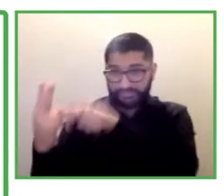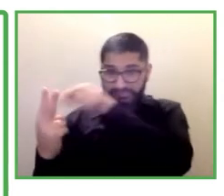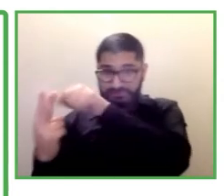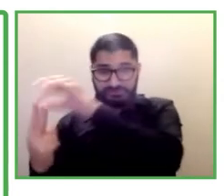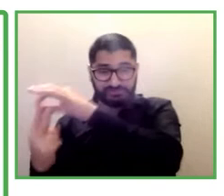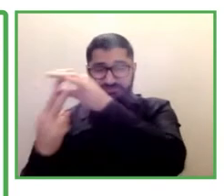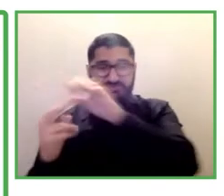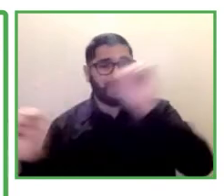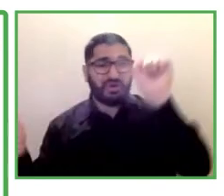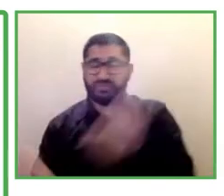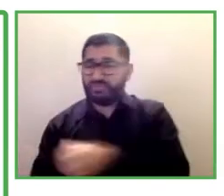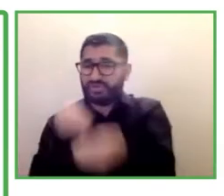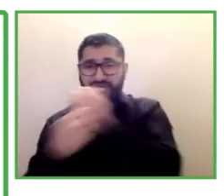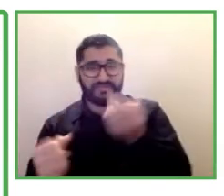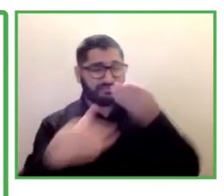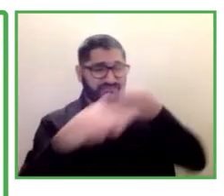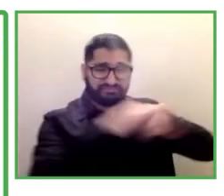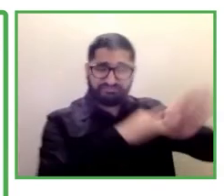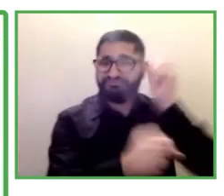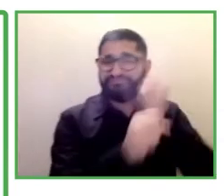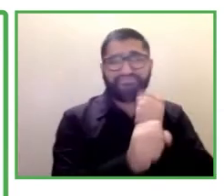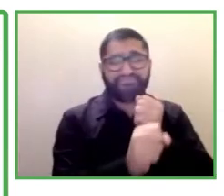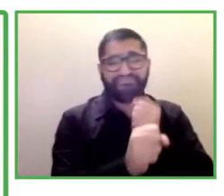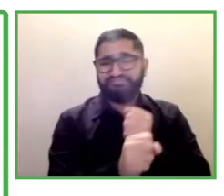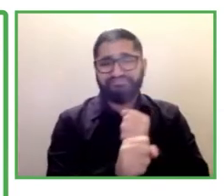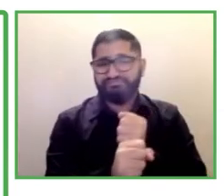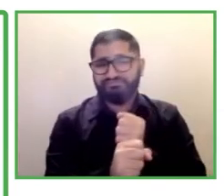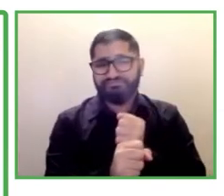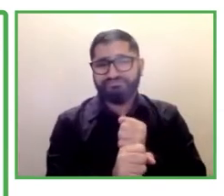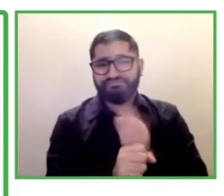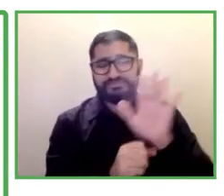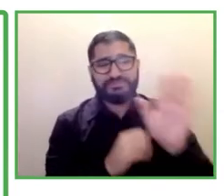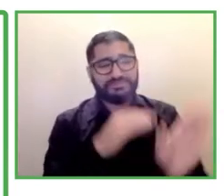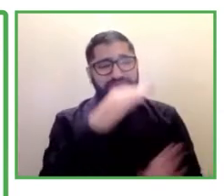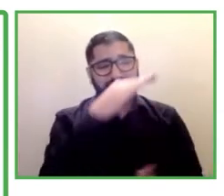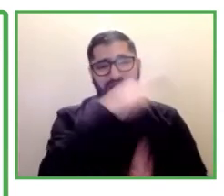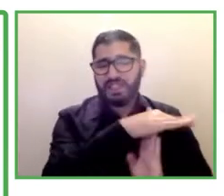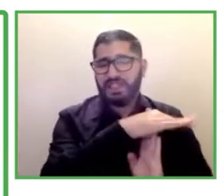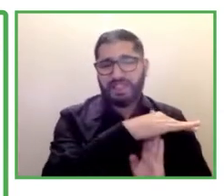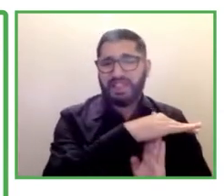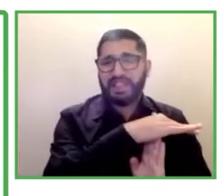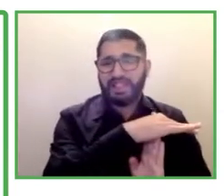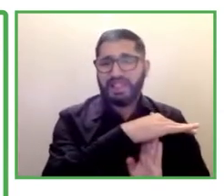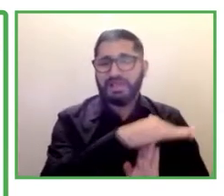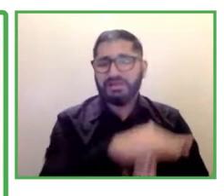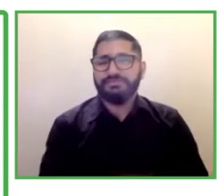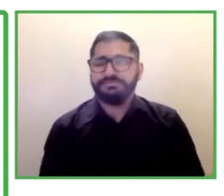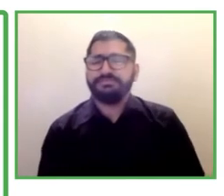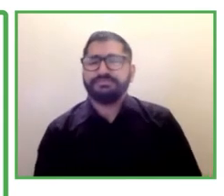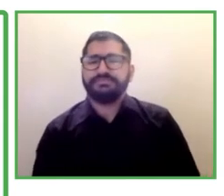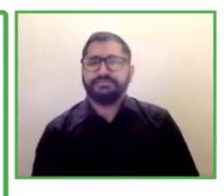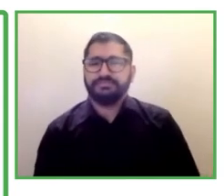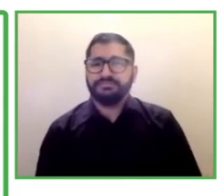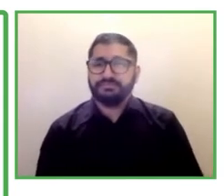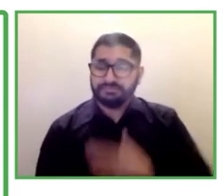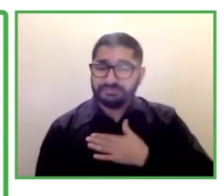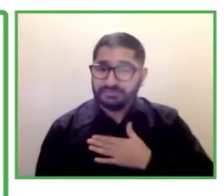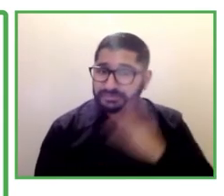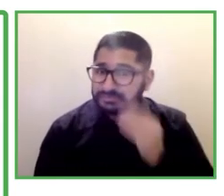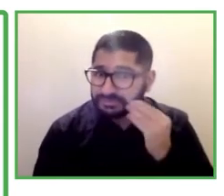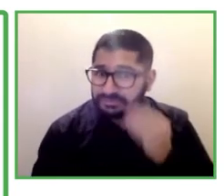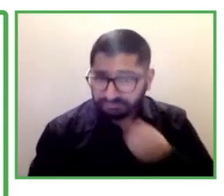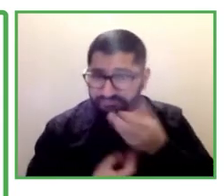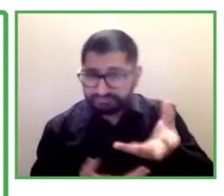Quería aclarar eso, pero acá tenemos a 2 hombres jóvenes maravillosos. Cole y Nicholas